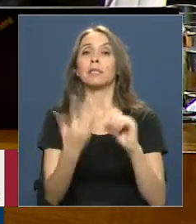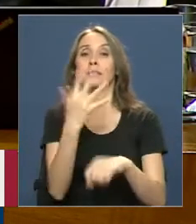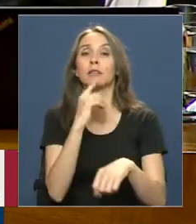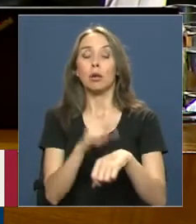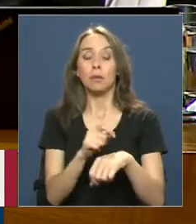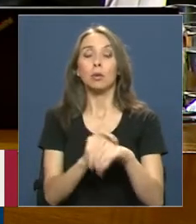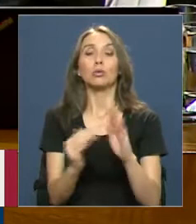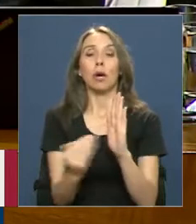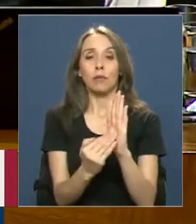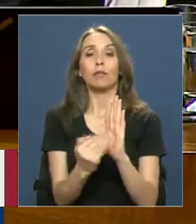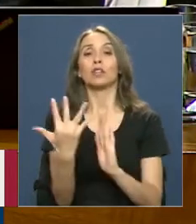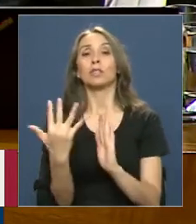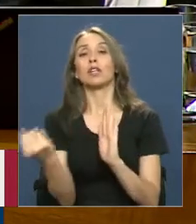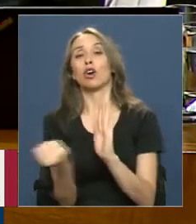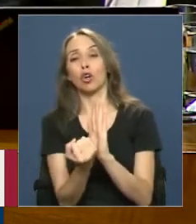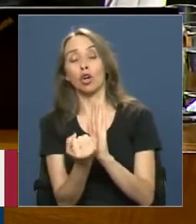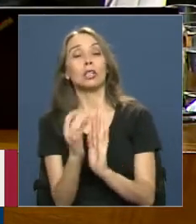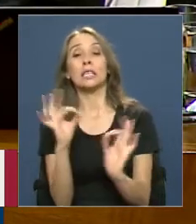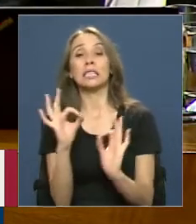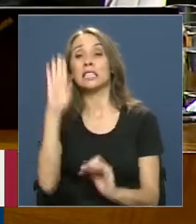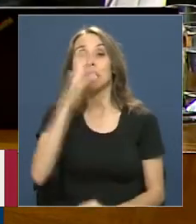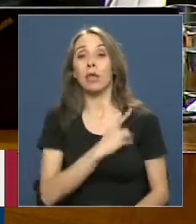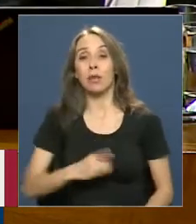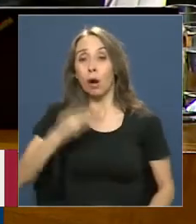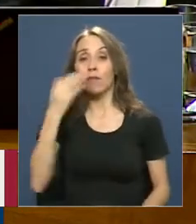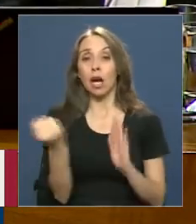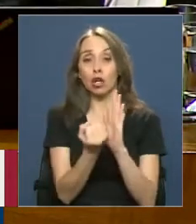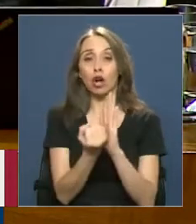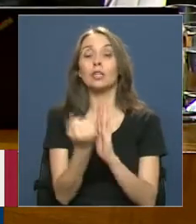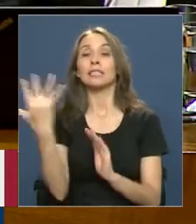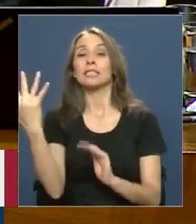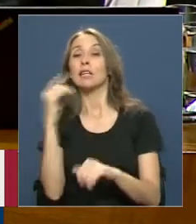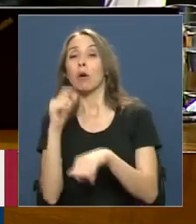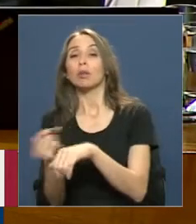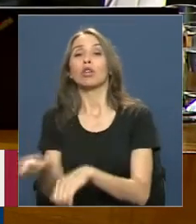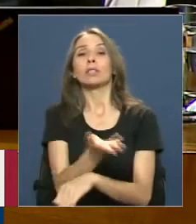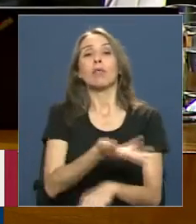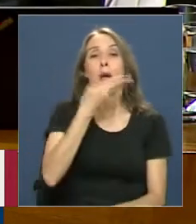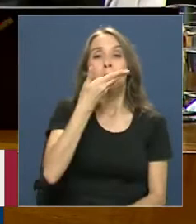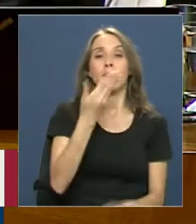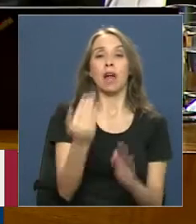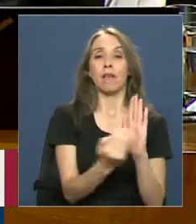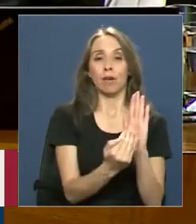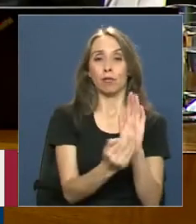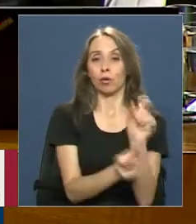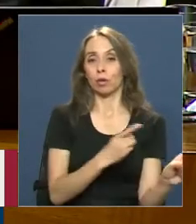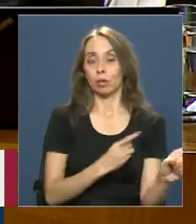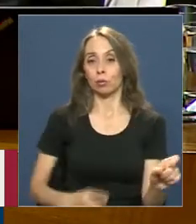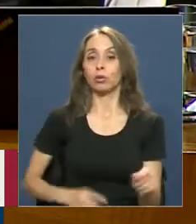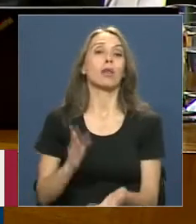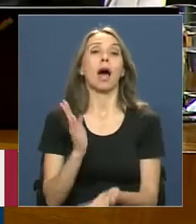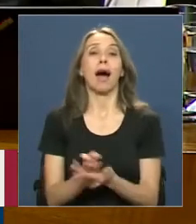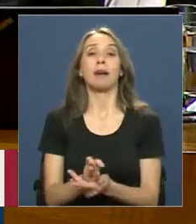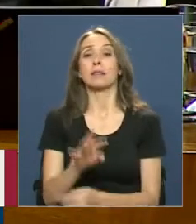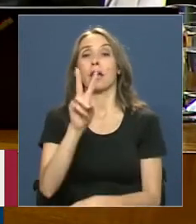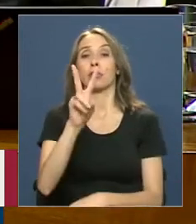para hablar en contra. Y si no hubiese para hablar en contra, serán sumados para hablar a favor. En todo caso, los discursos no podrán ser superiores